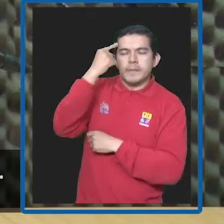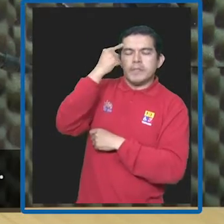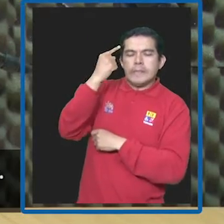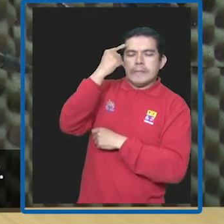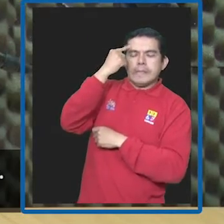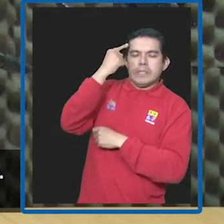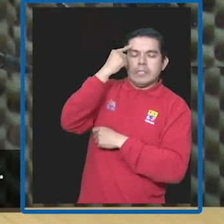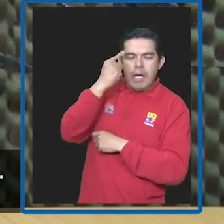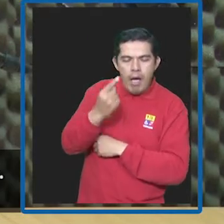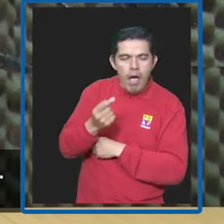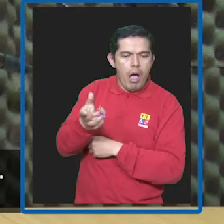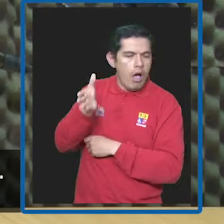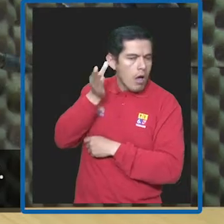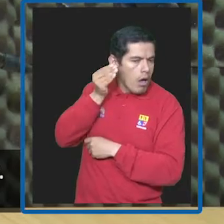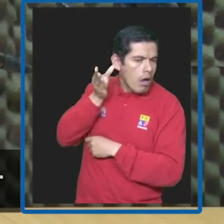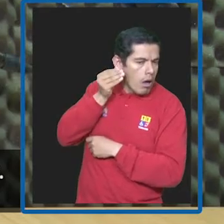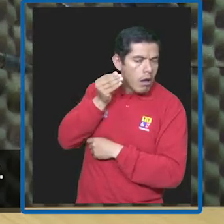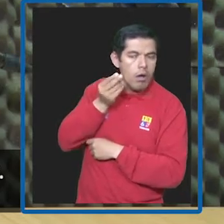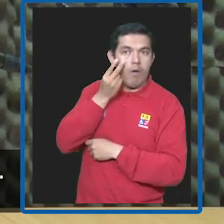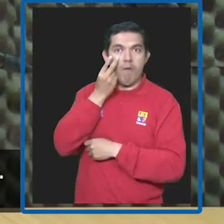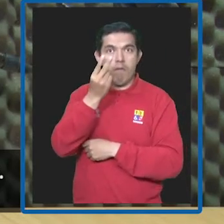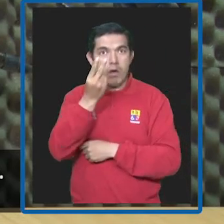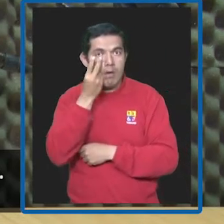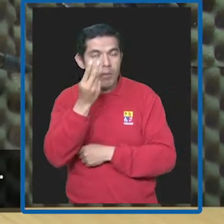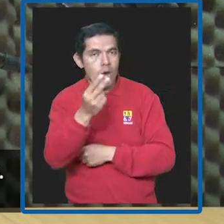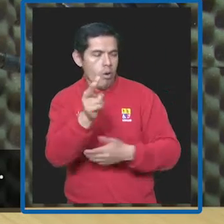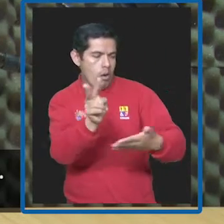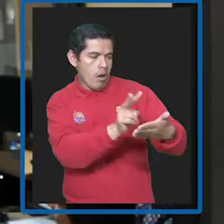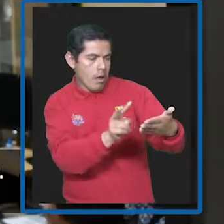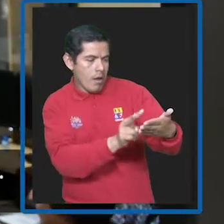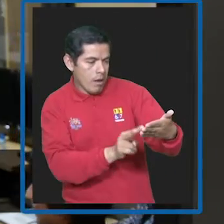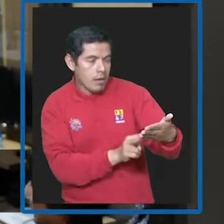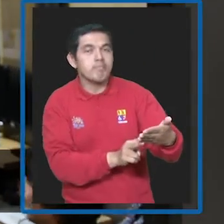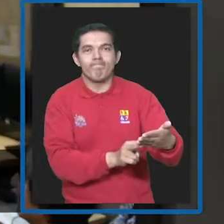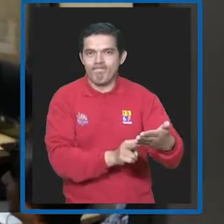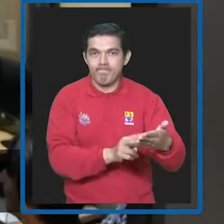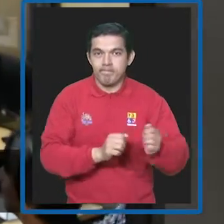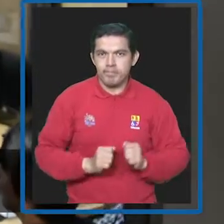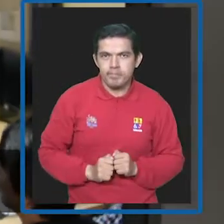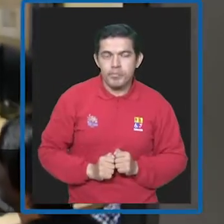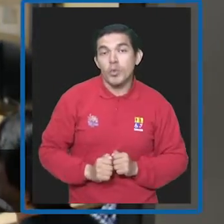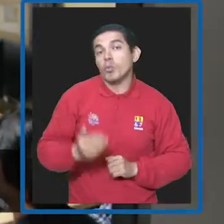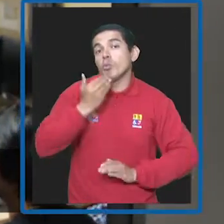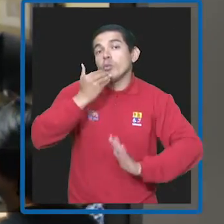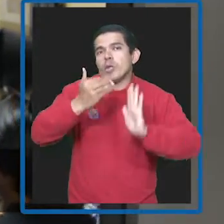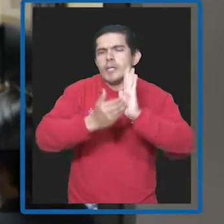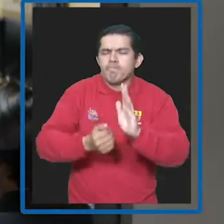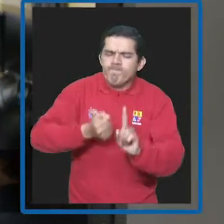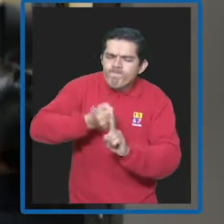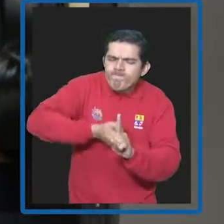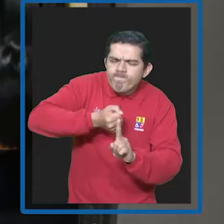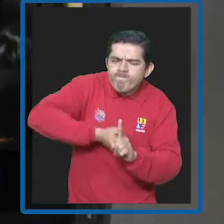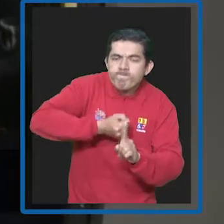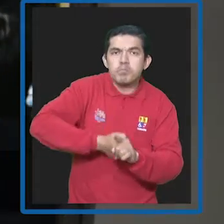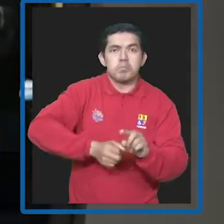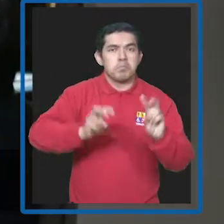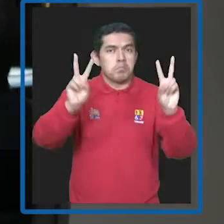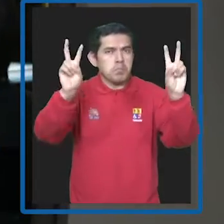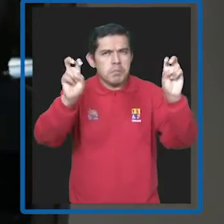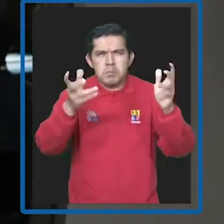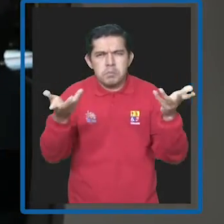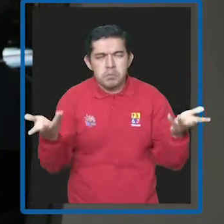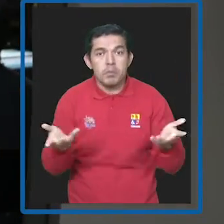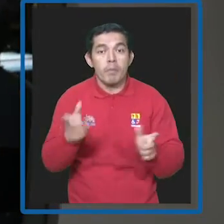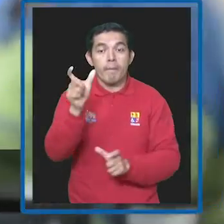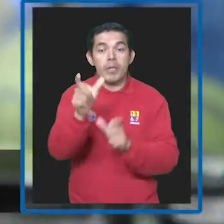gente, cuando lo escucha, cuando lo ve o cuando lo lee. Entonces, cuando se insiste en el tema de que